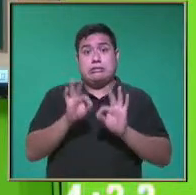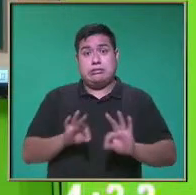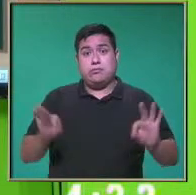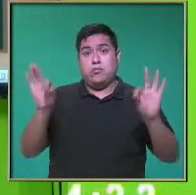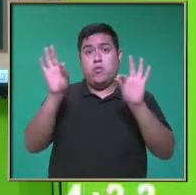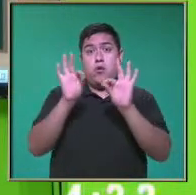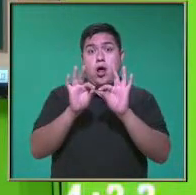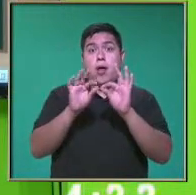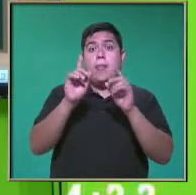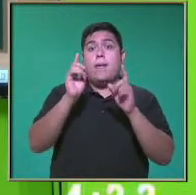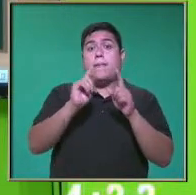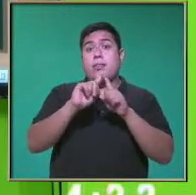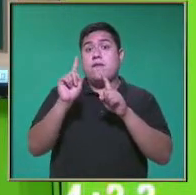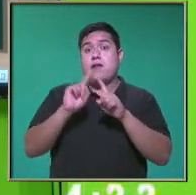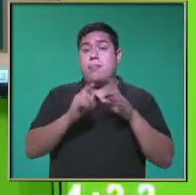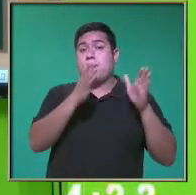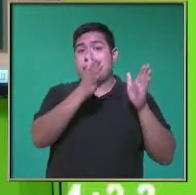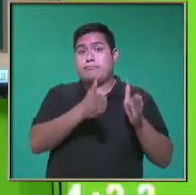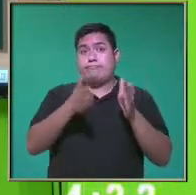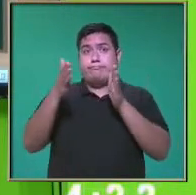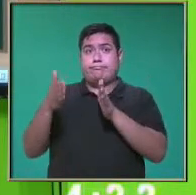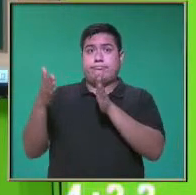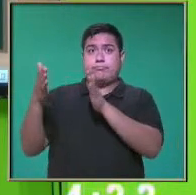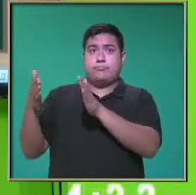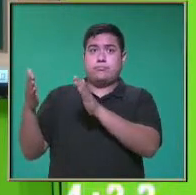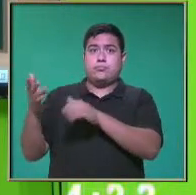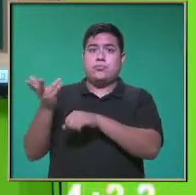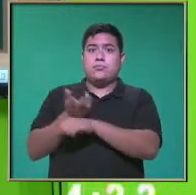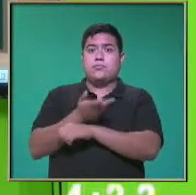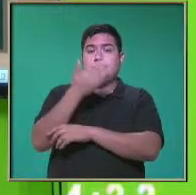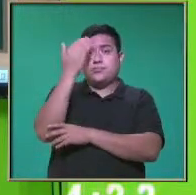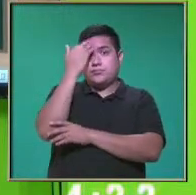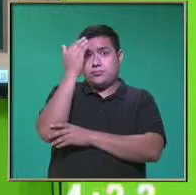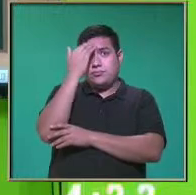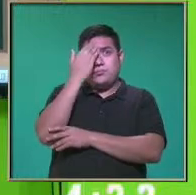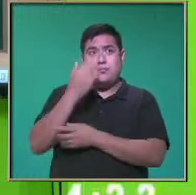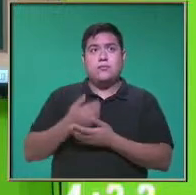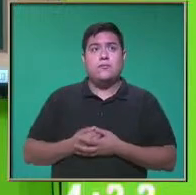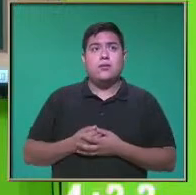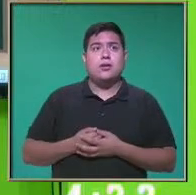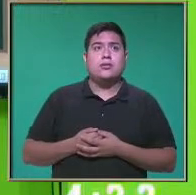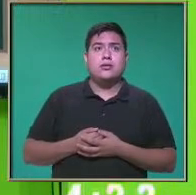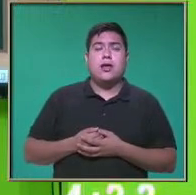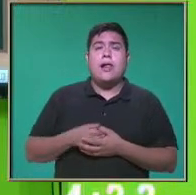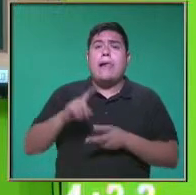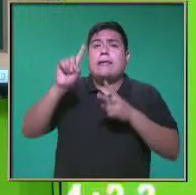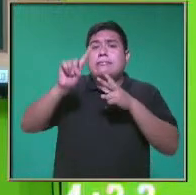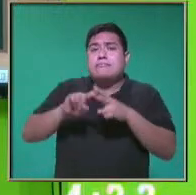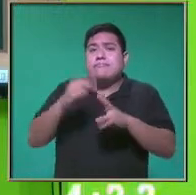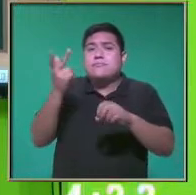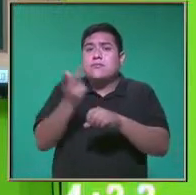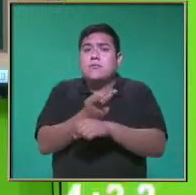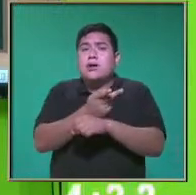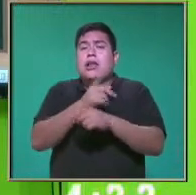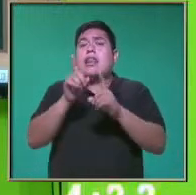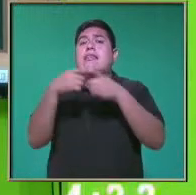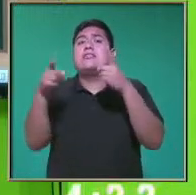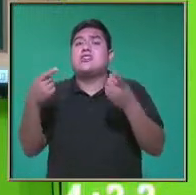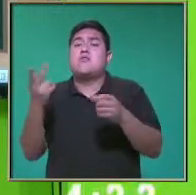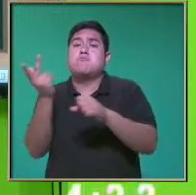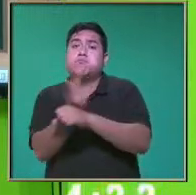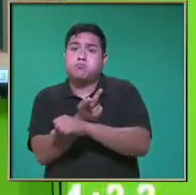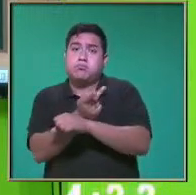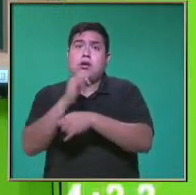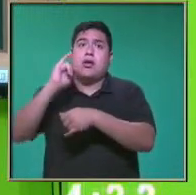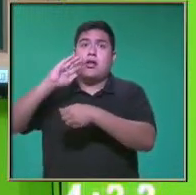aprendas a distinguir, a detectar los eventos que ocurren en una historia. What happens at the beginning, in the middle, and at the end? ¿Qué